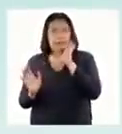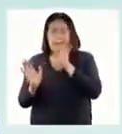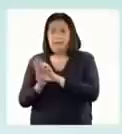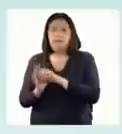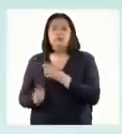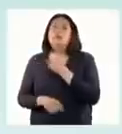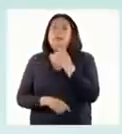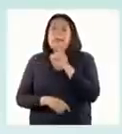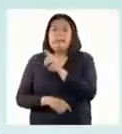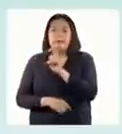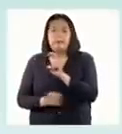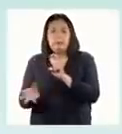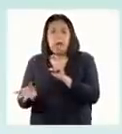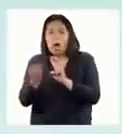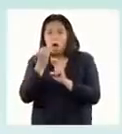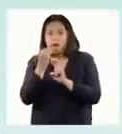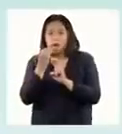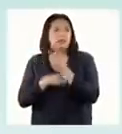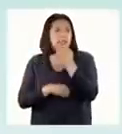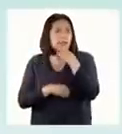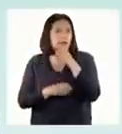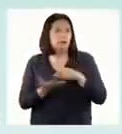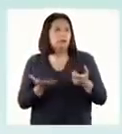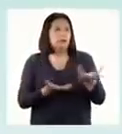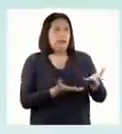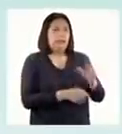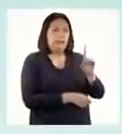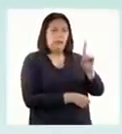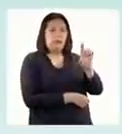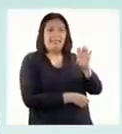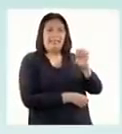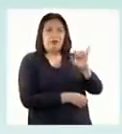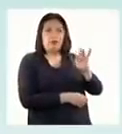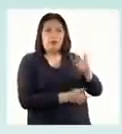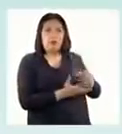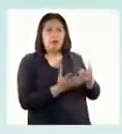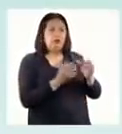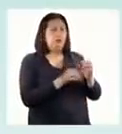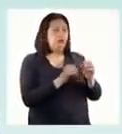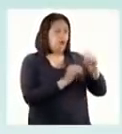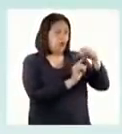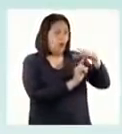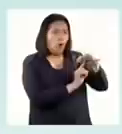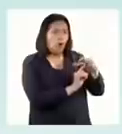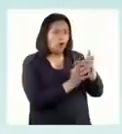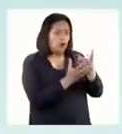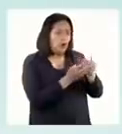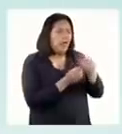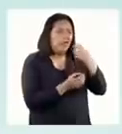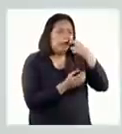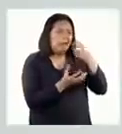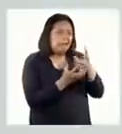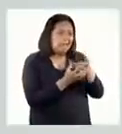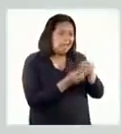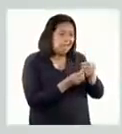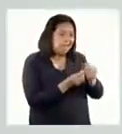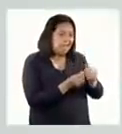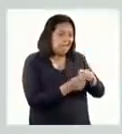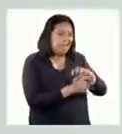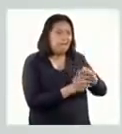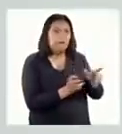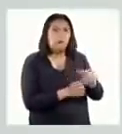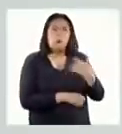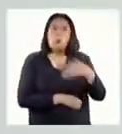la serpiente que se come al ratón. Y los descomponedores son los hongos, que se encargan de podrir la carne muerta.